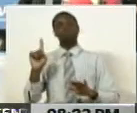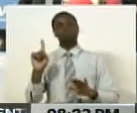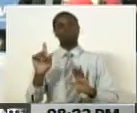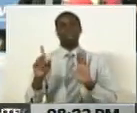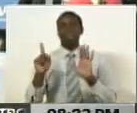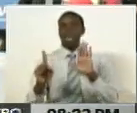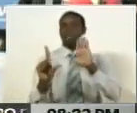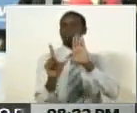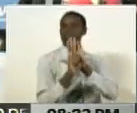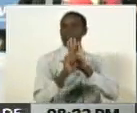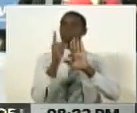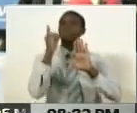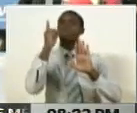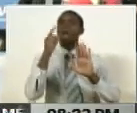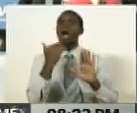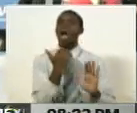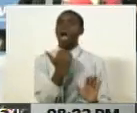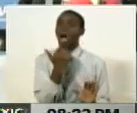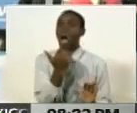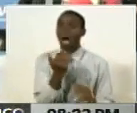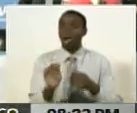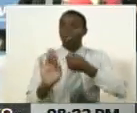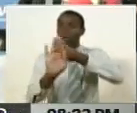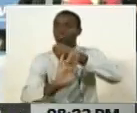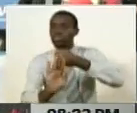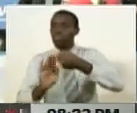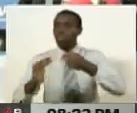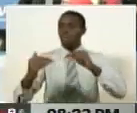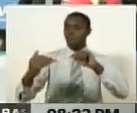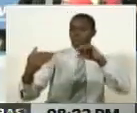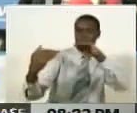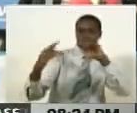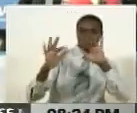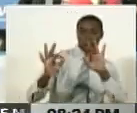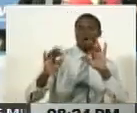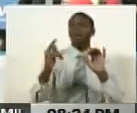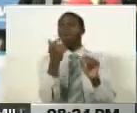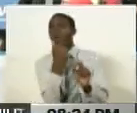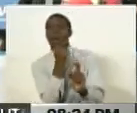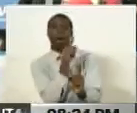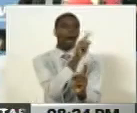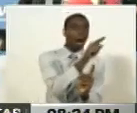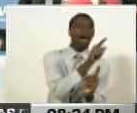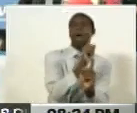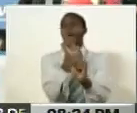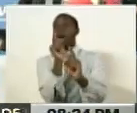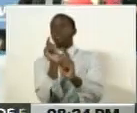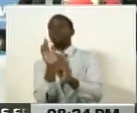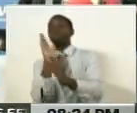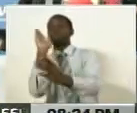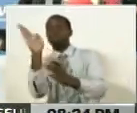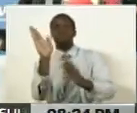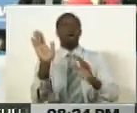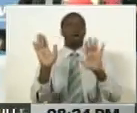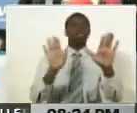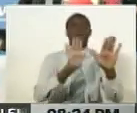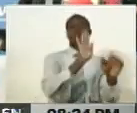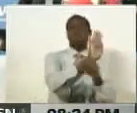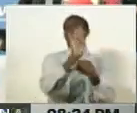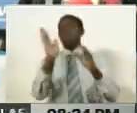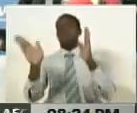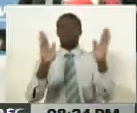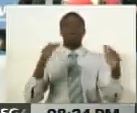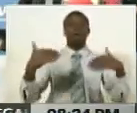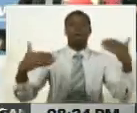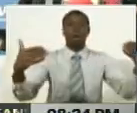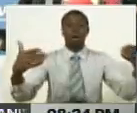de progresividad, proporcionalidad y uso diferenciado de la fuerza de actuación policial para